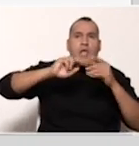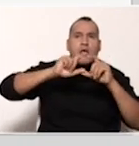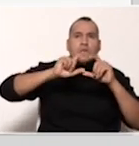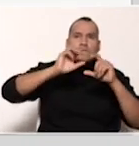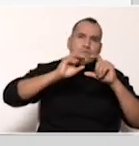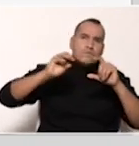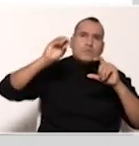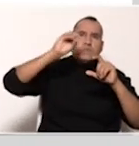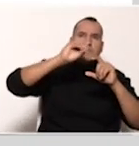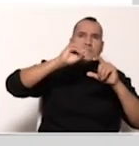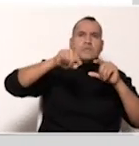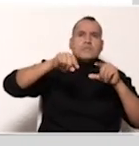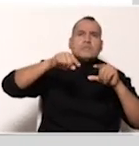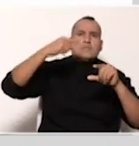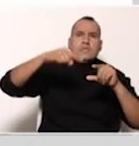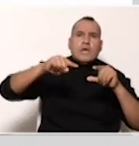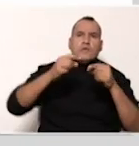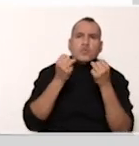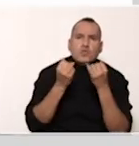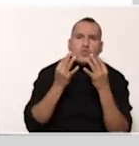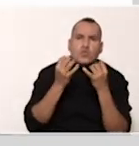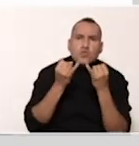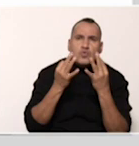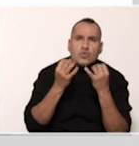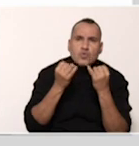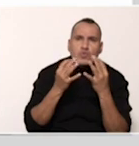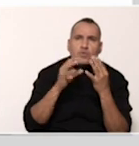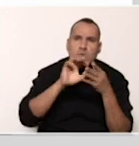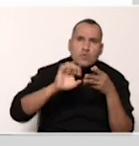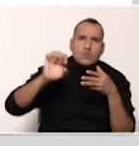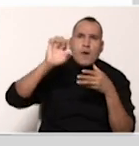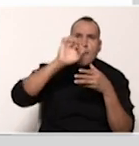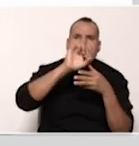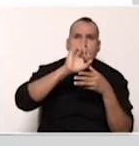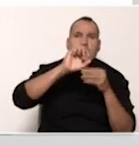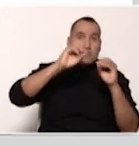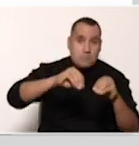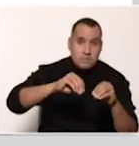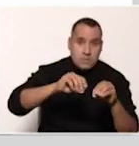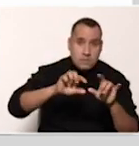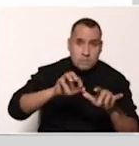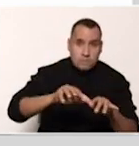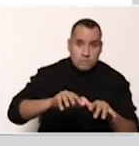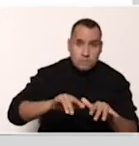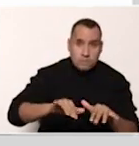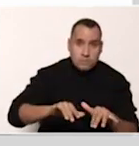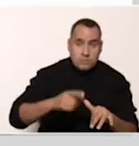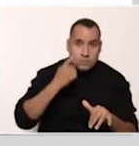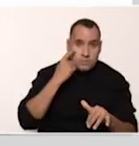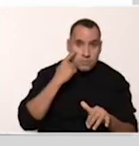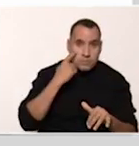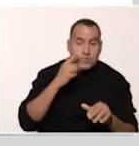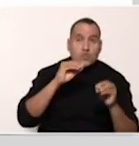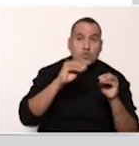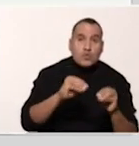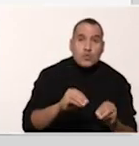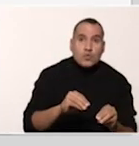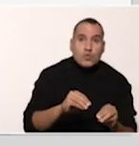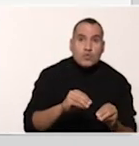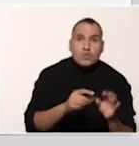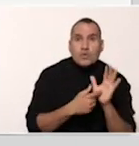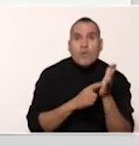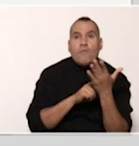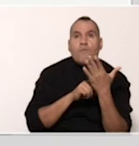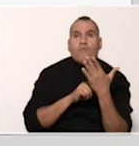al párrafo que este número le corresponde al exponente de un valor que le antecede. Fíjense que al yo colocar me aparece